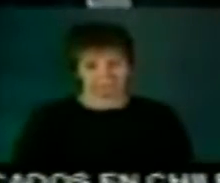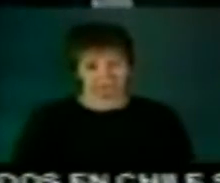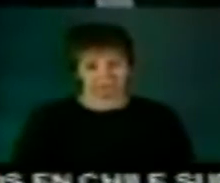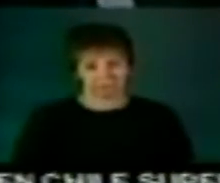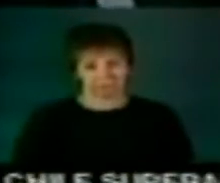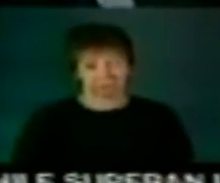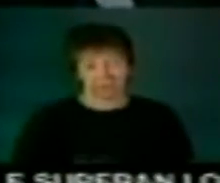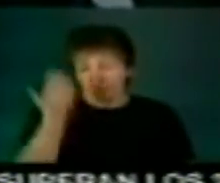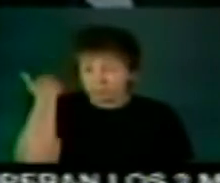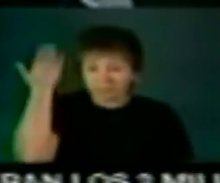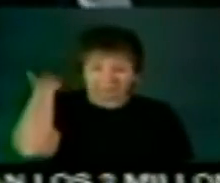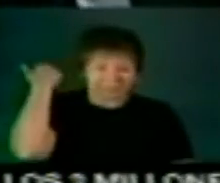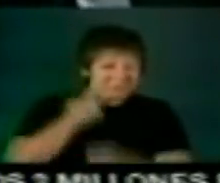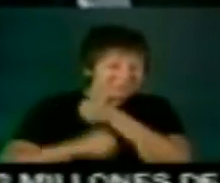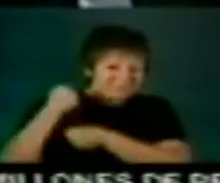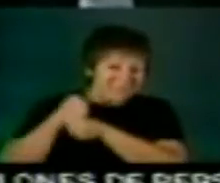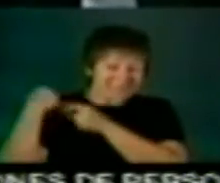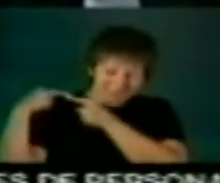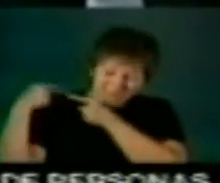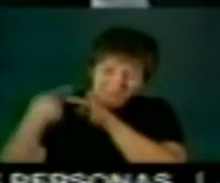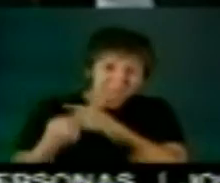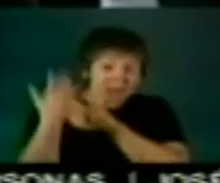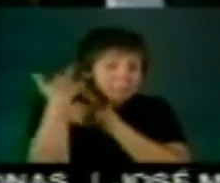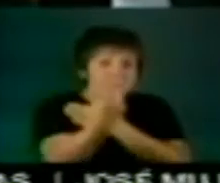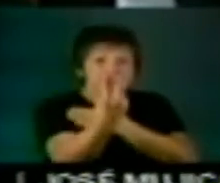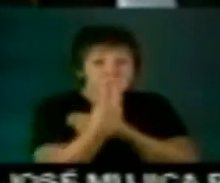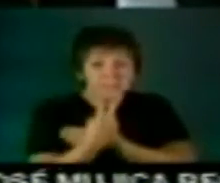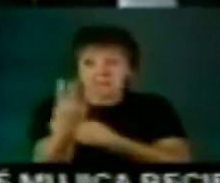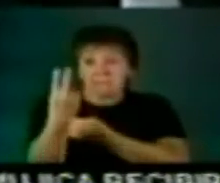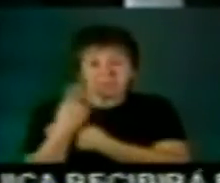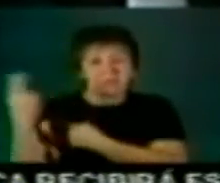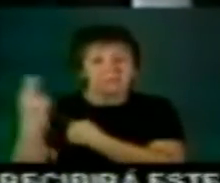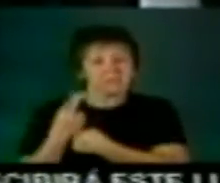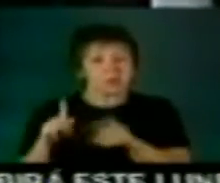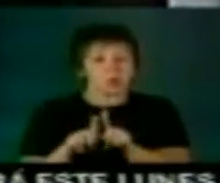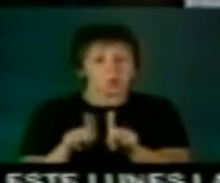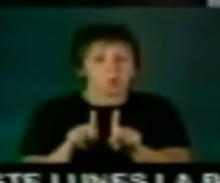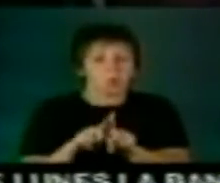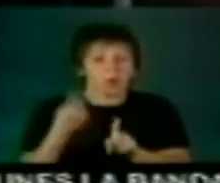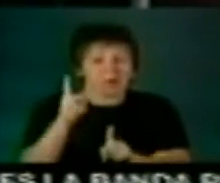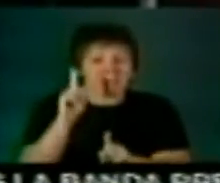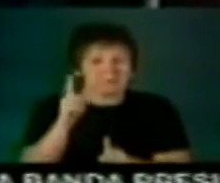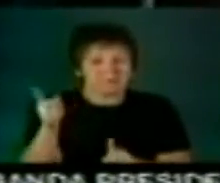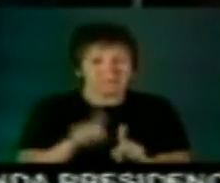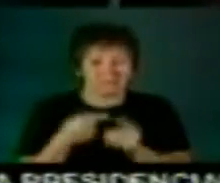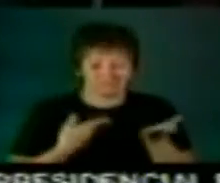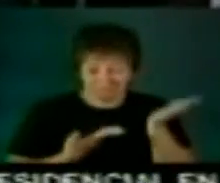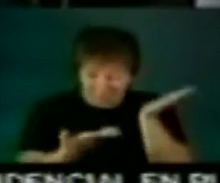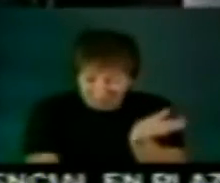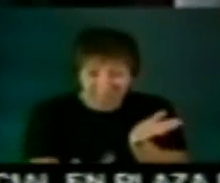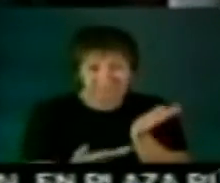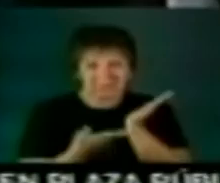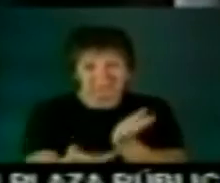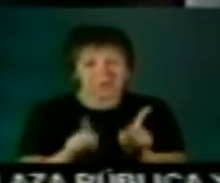Años atrás hubiéramos considerado estas visitas como un valioso gesto diplomático, una cortesía de país a